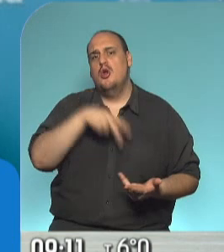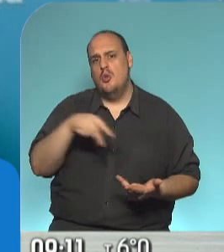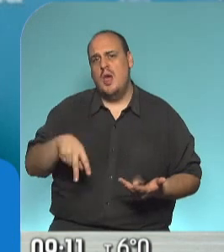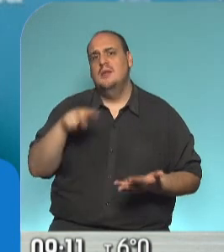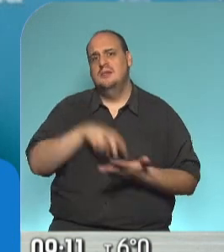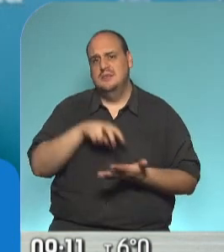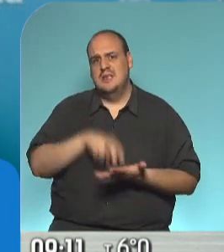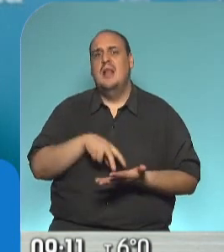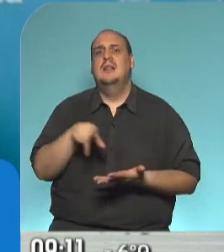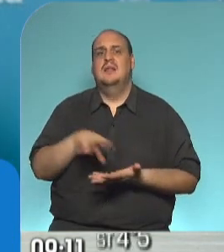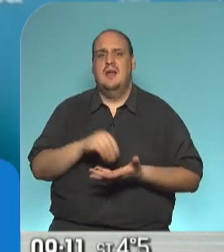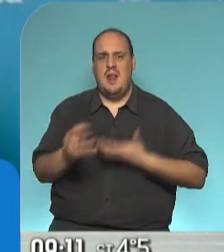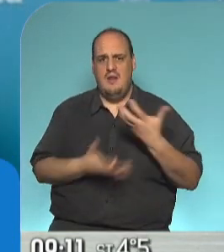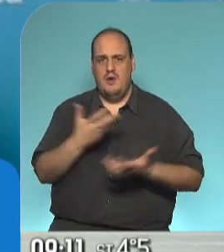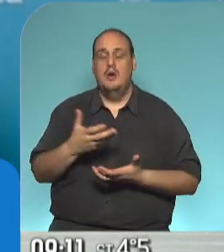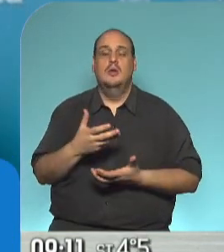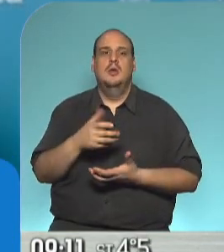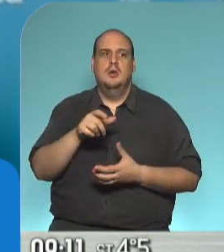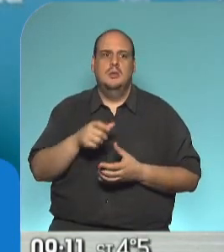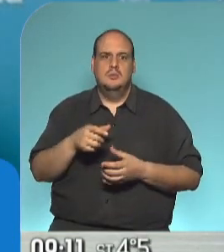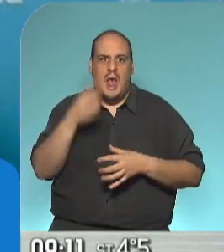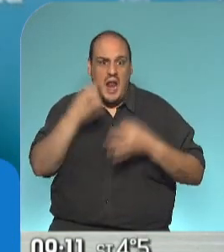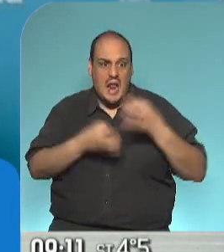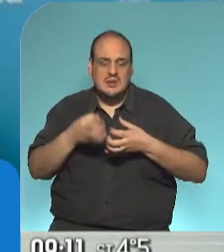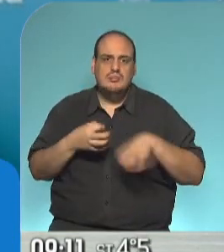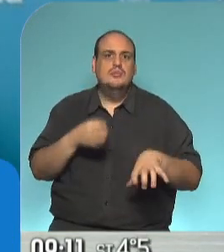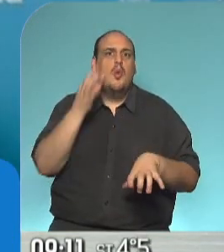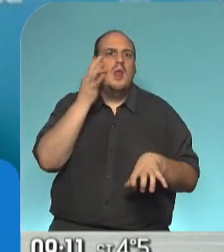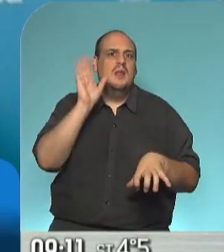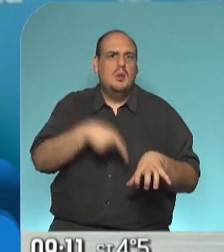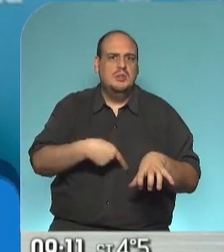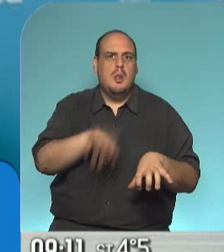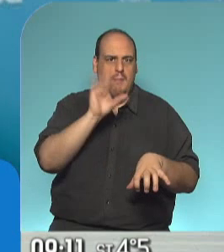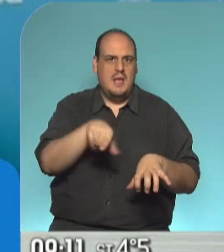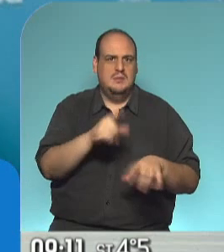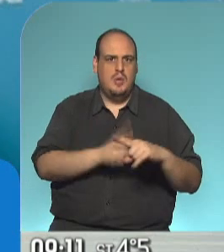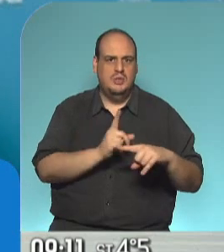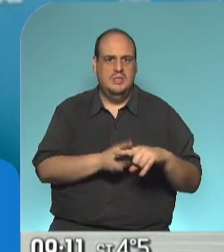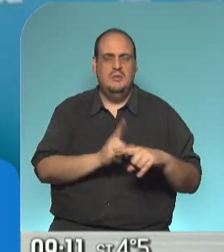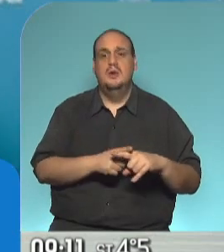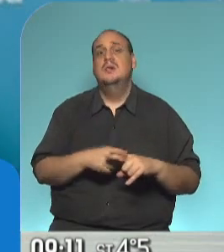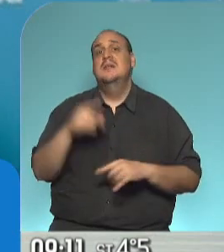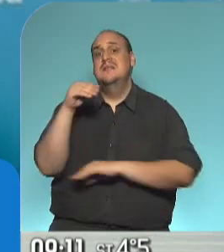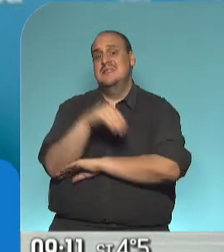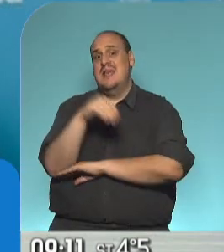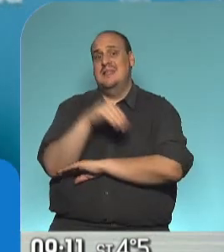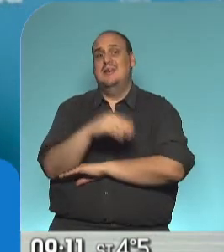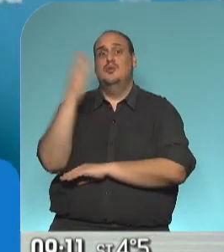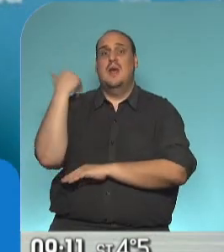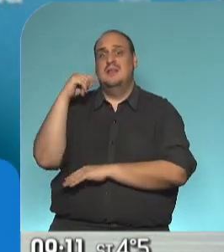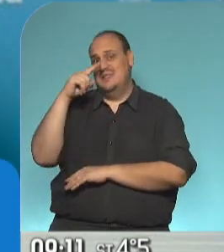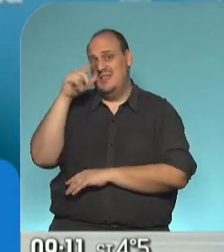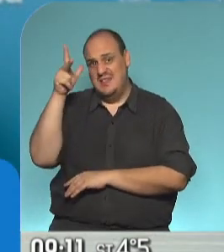del 40% de positividad en el día de ayer. La provincia de Santa Cruz bajó de 70% a 38%